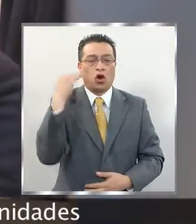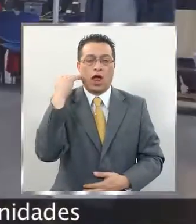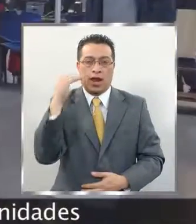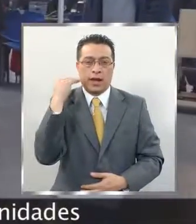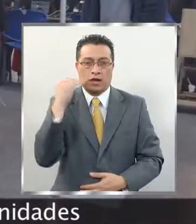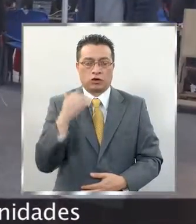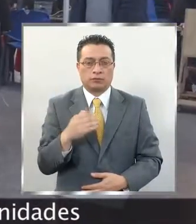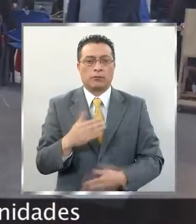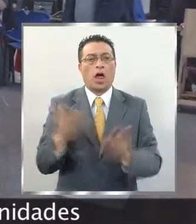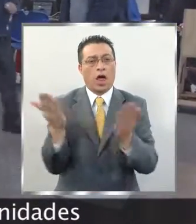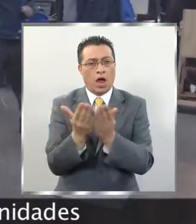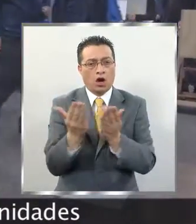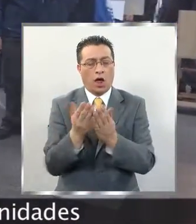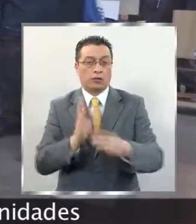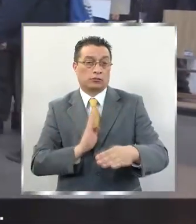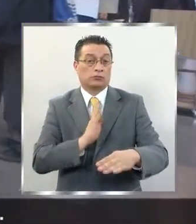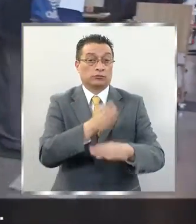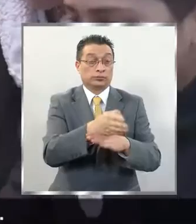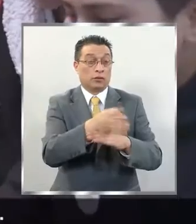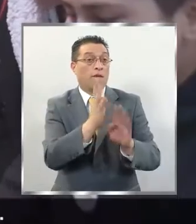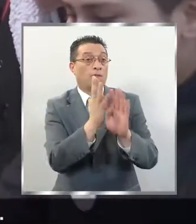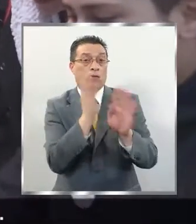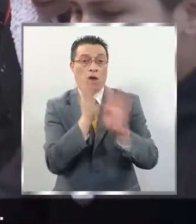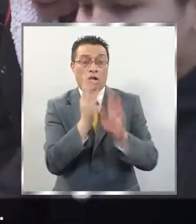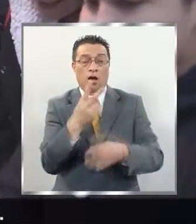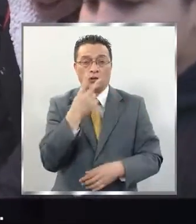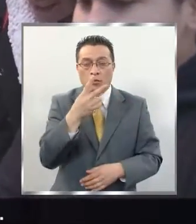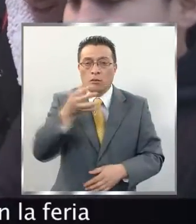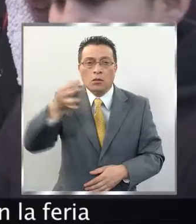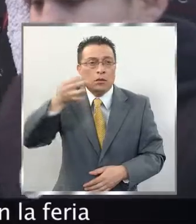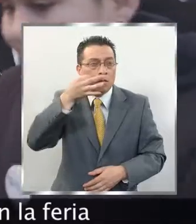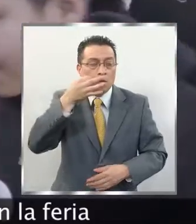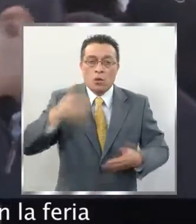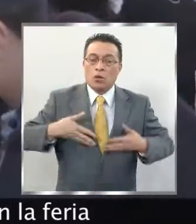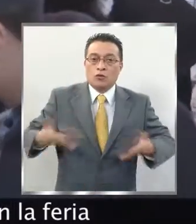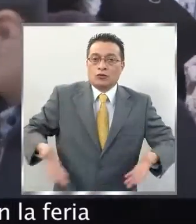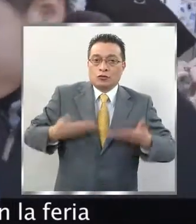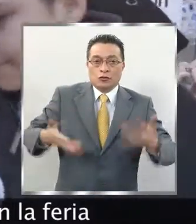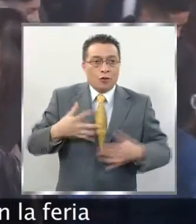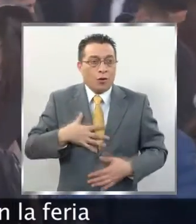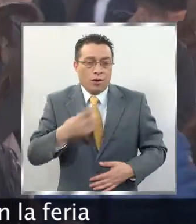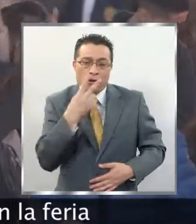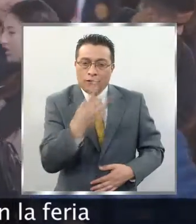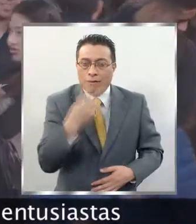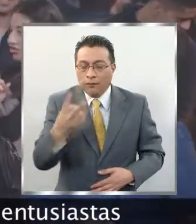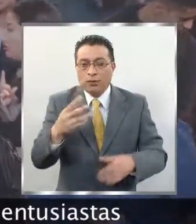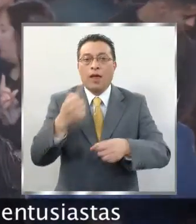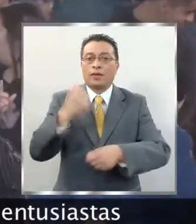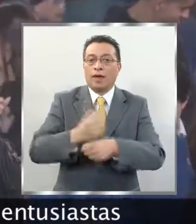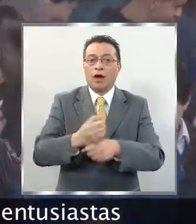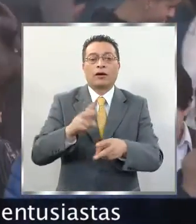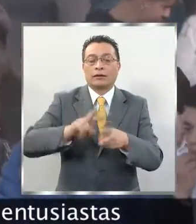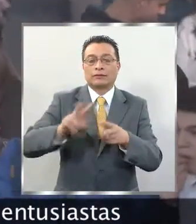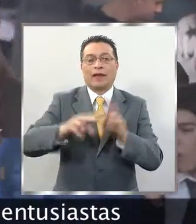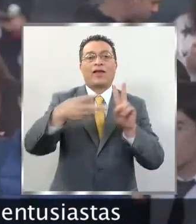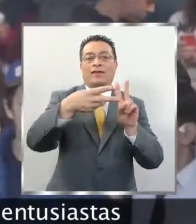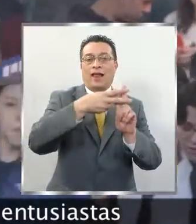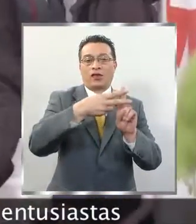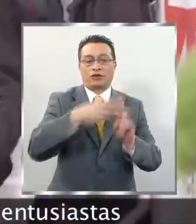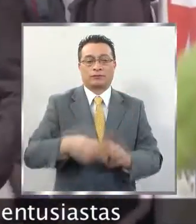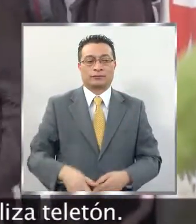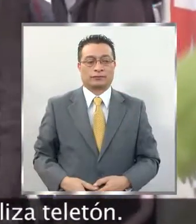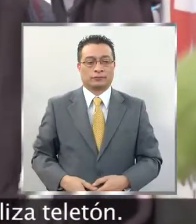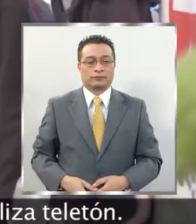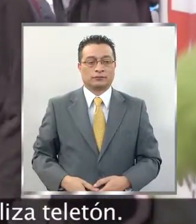servir para equiparar las oportunidades de todos los niños. Los escolares que visitaron la feria se mostraron muy curiosos y